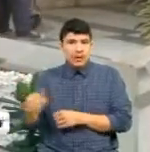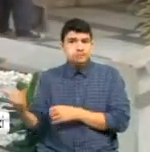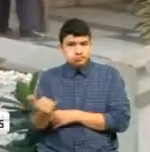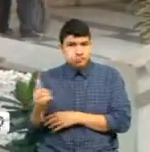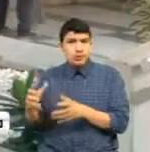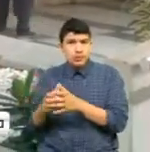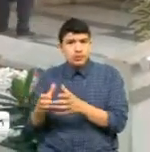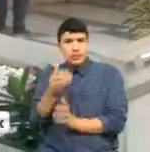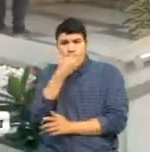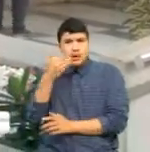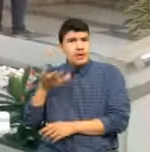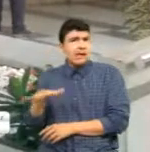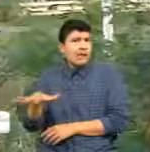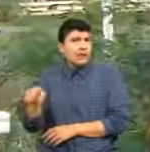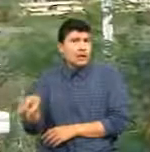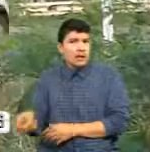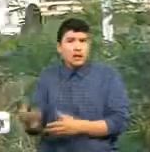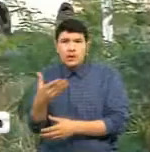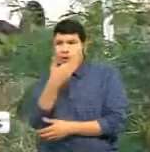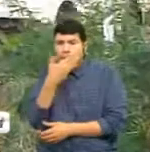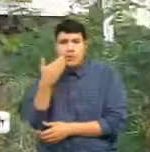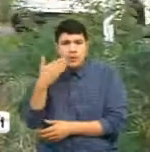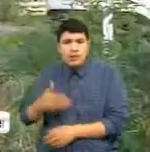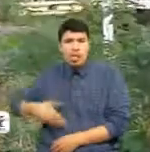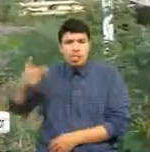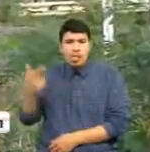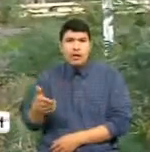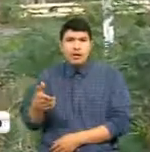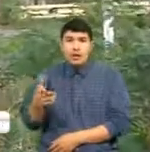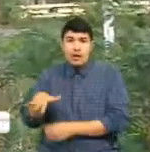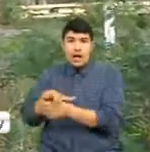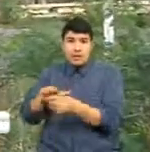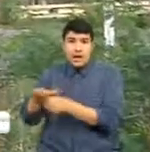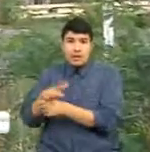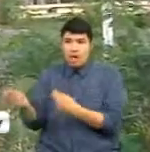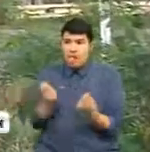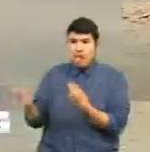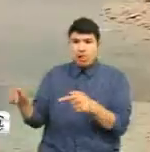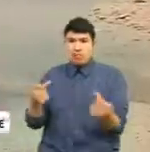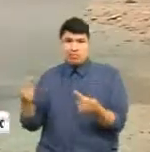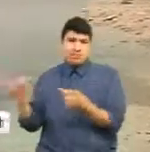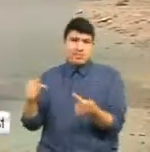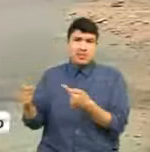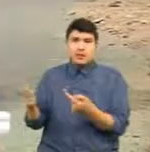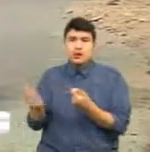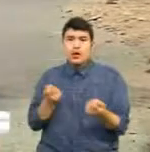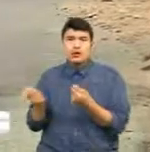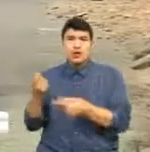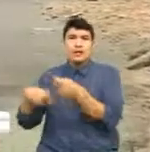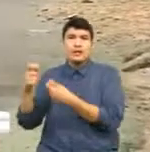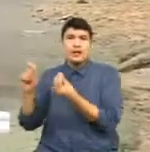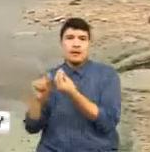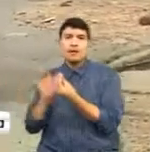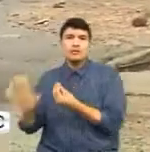este año de grupos armados que se disputan el control territorial y el control de los negocios ilegales en